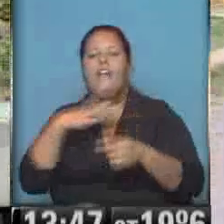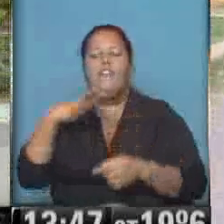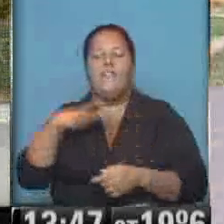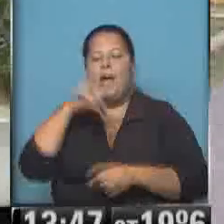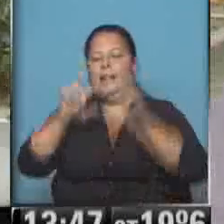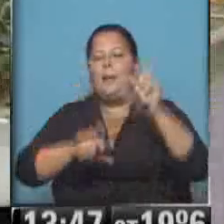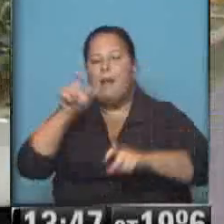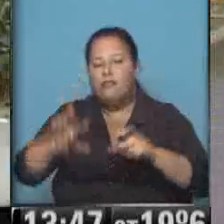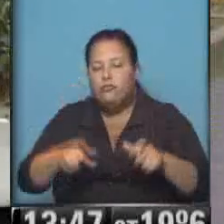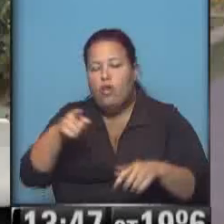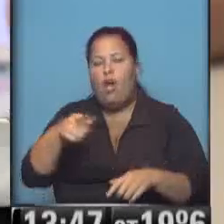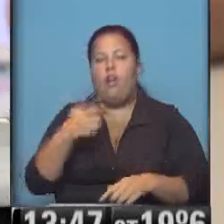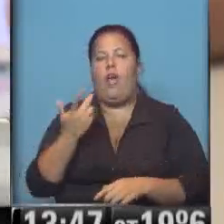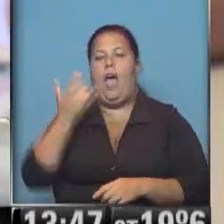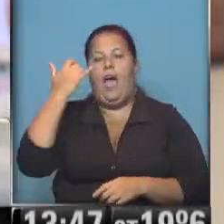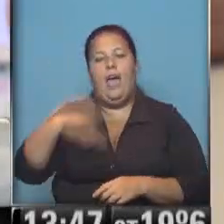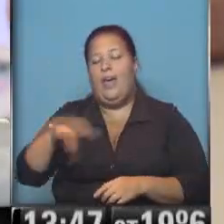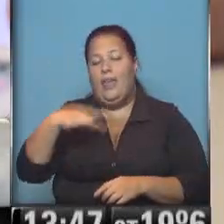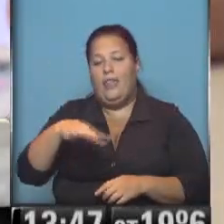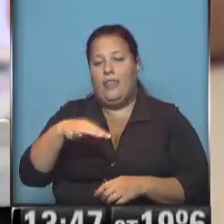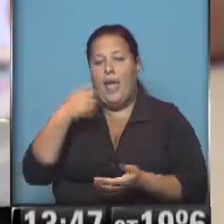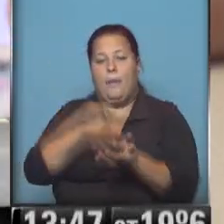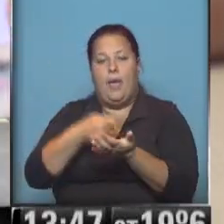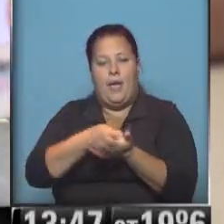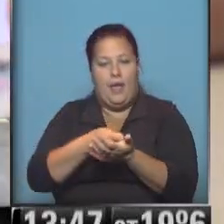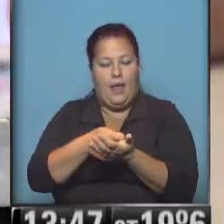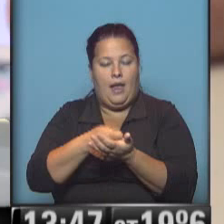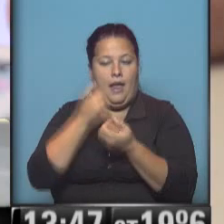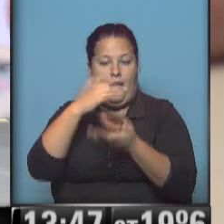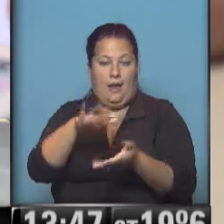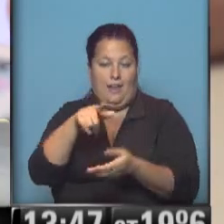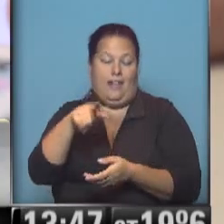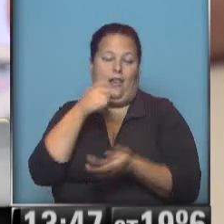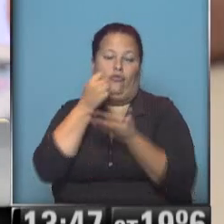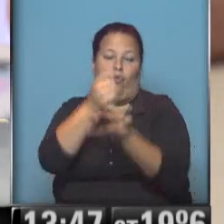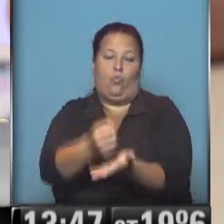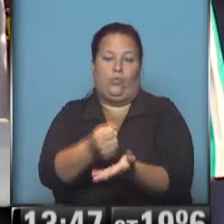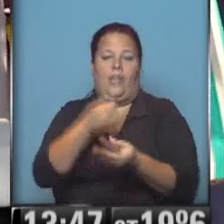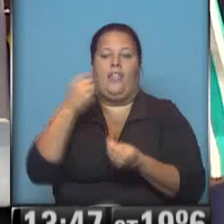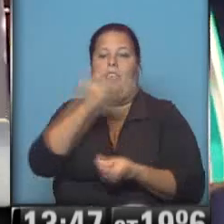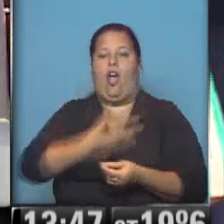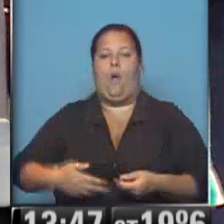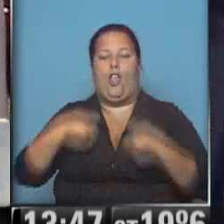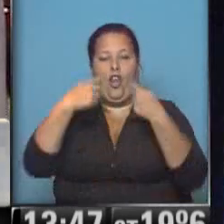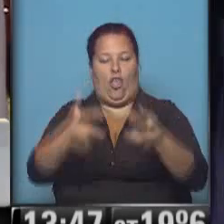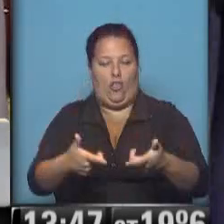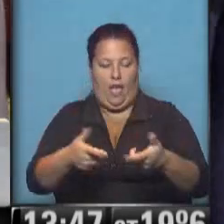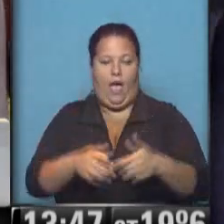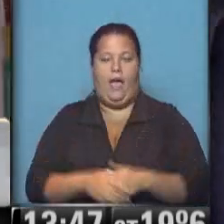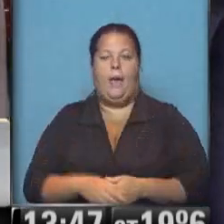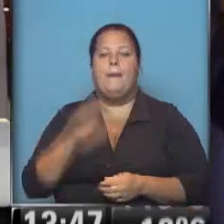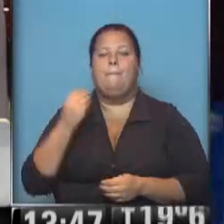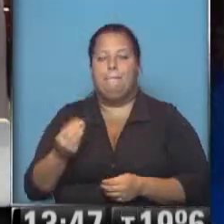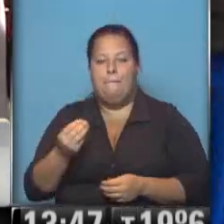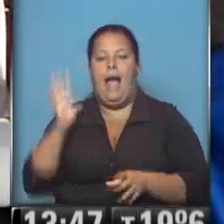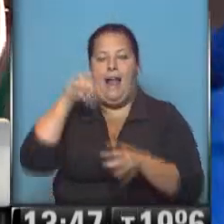aquellas personas que tienen que cobrar este beneficio, este subsidio directo que otorga el Estado Nacional para que puedan